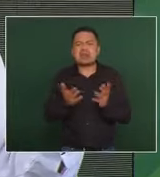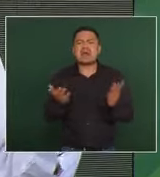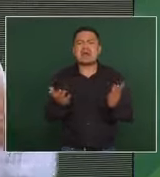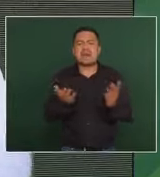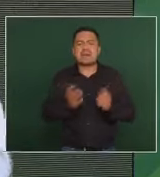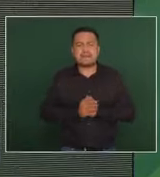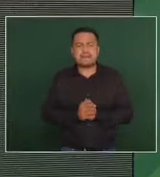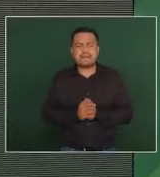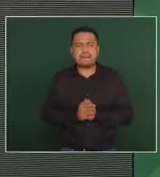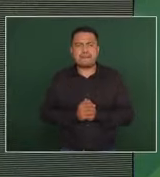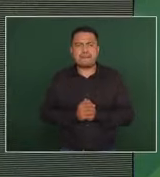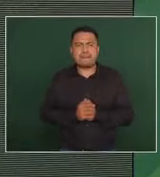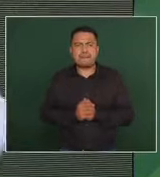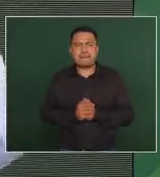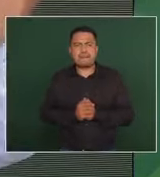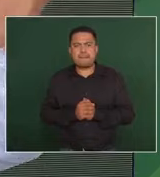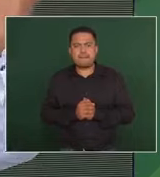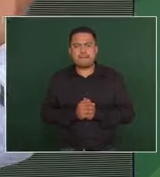y